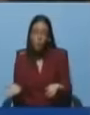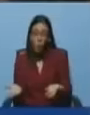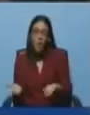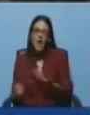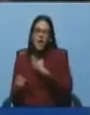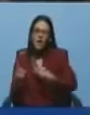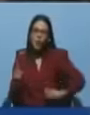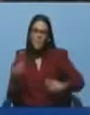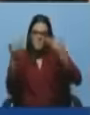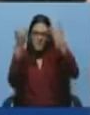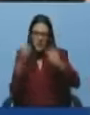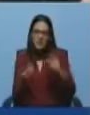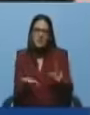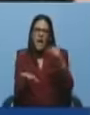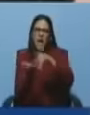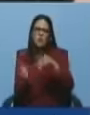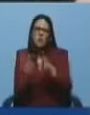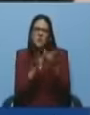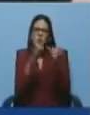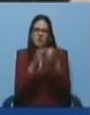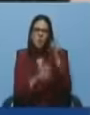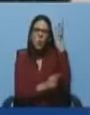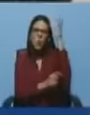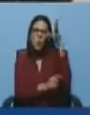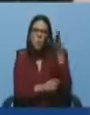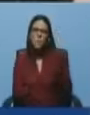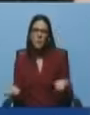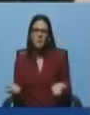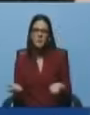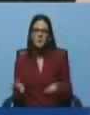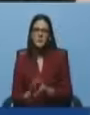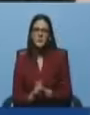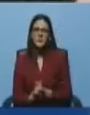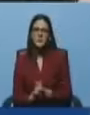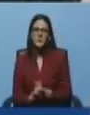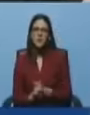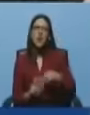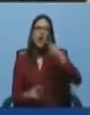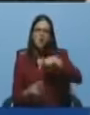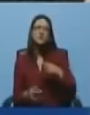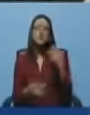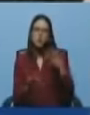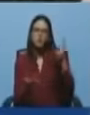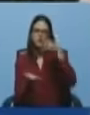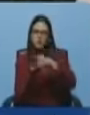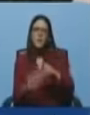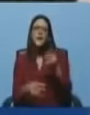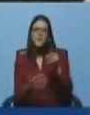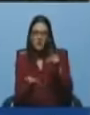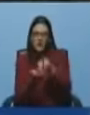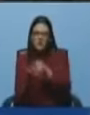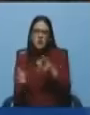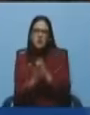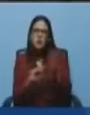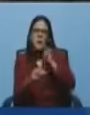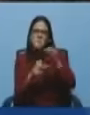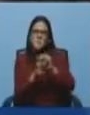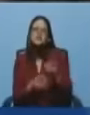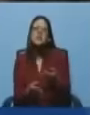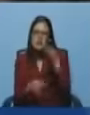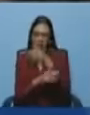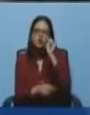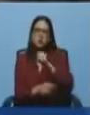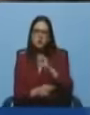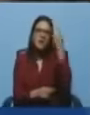un presidente asista a una cumbre. Ya hemos venido participando a nivel ministerial, a nivel